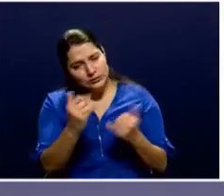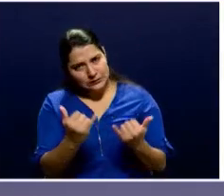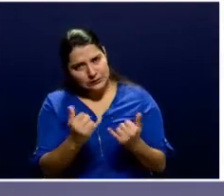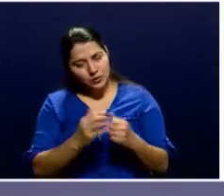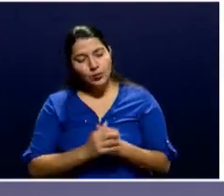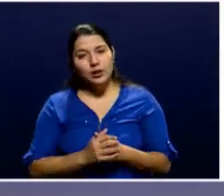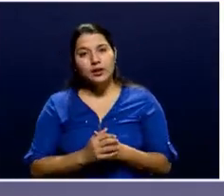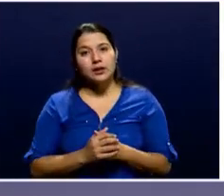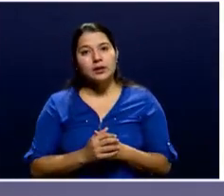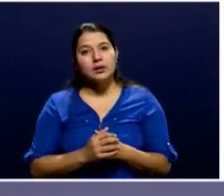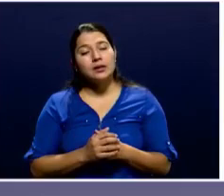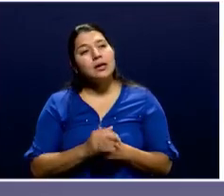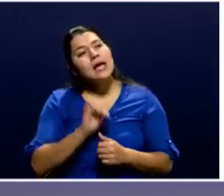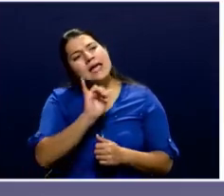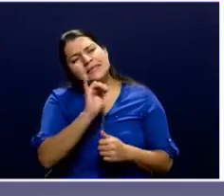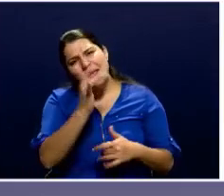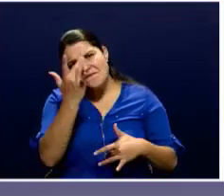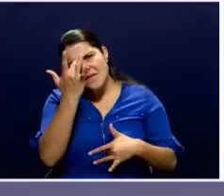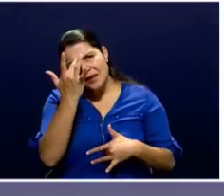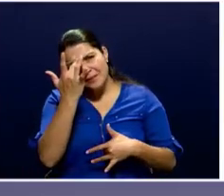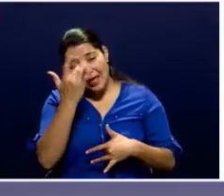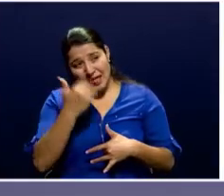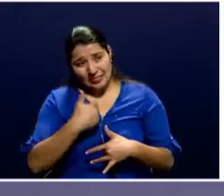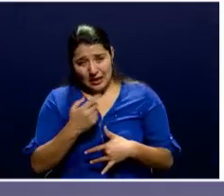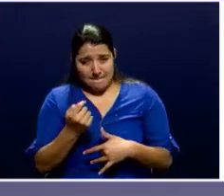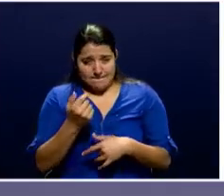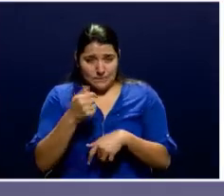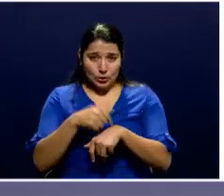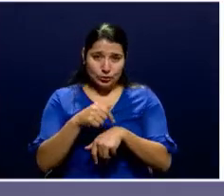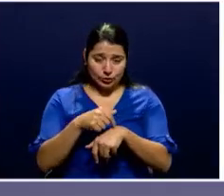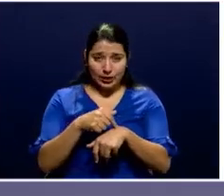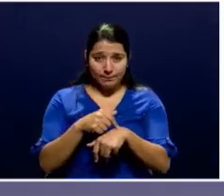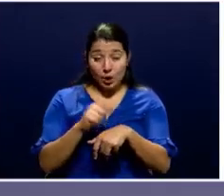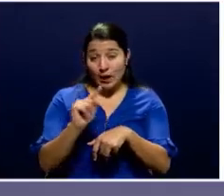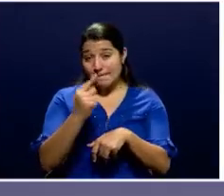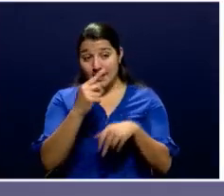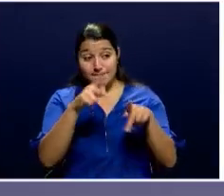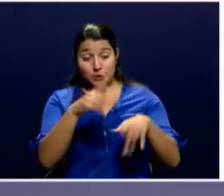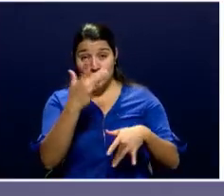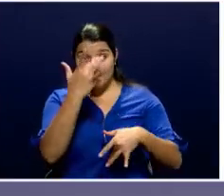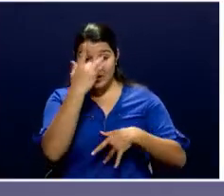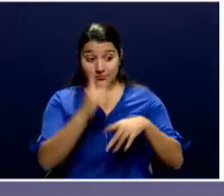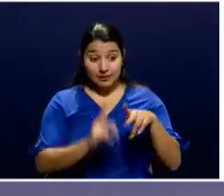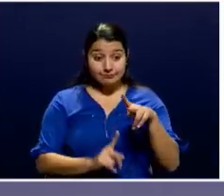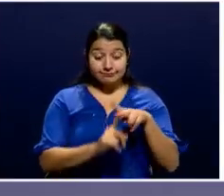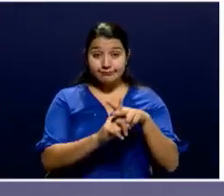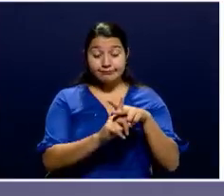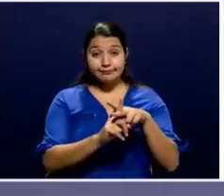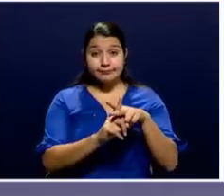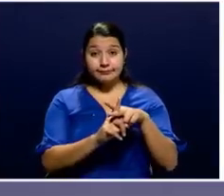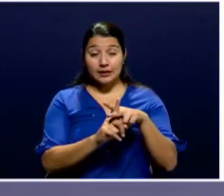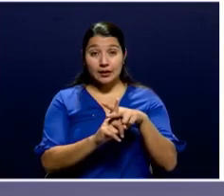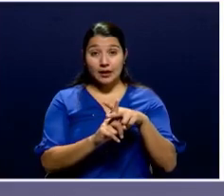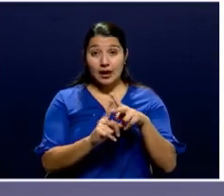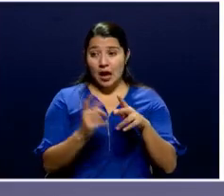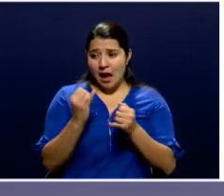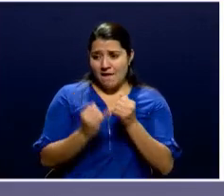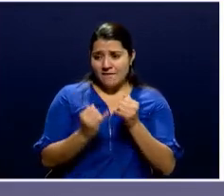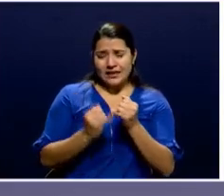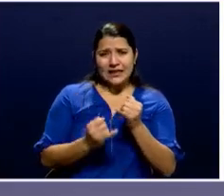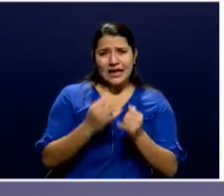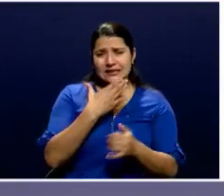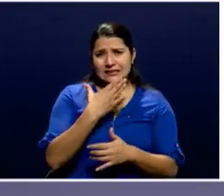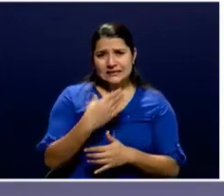continuación. Esta enfermedad tiene muy pocos días. El primer paciente apareció a finales